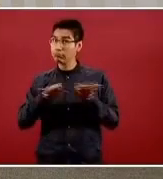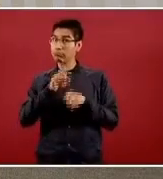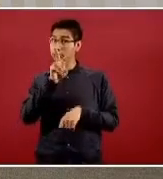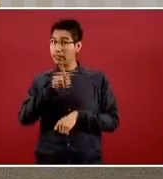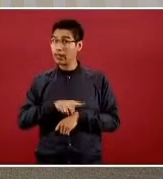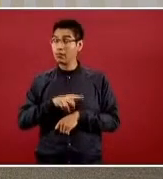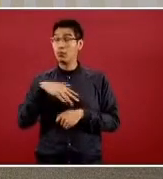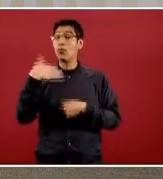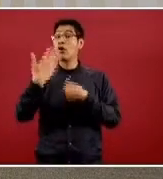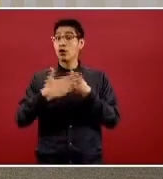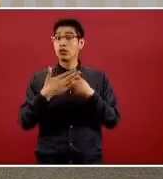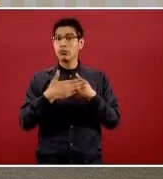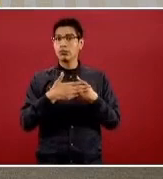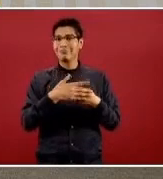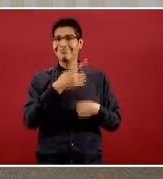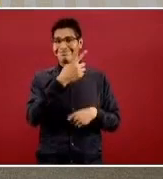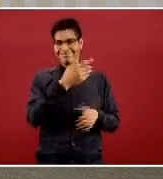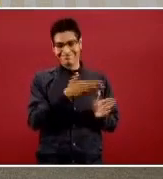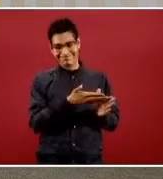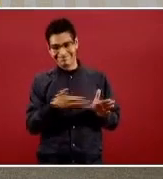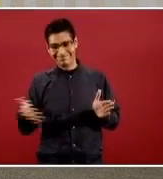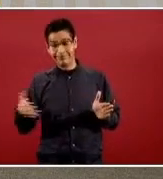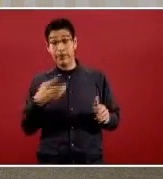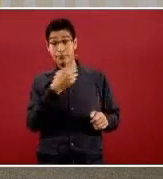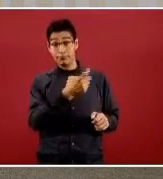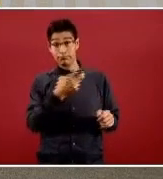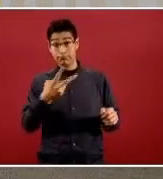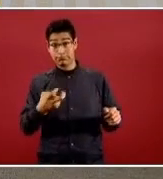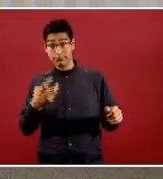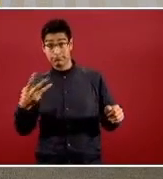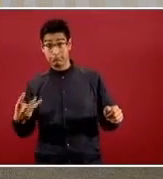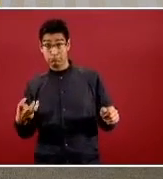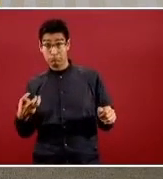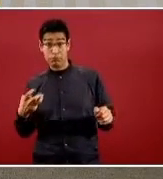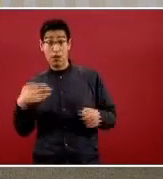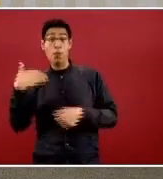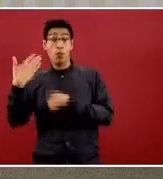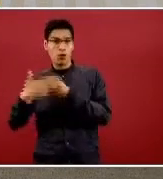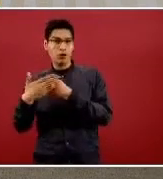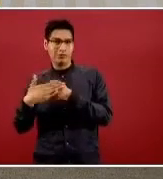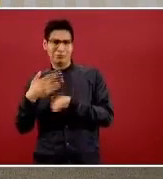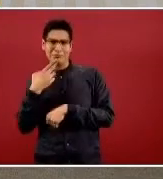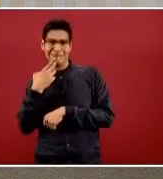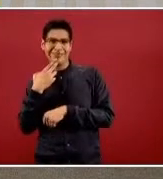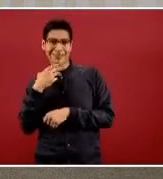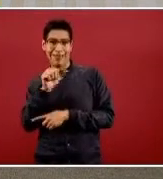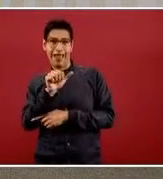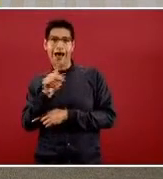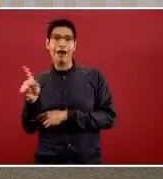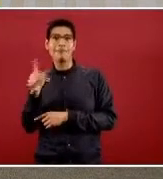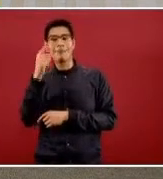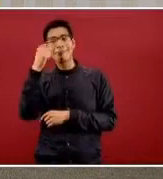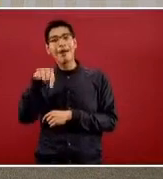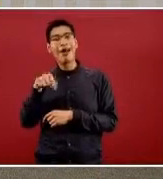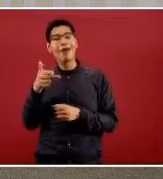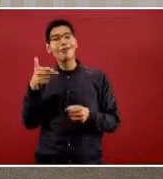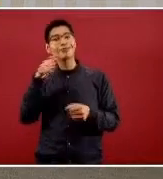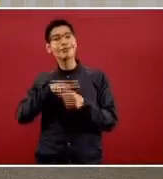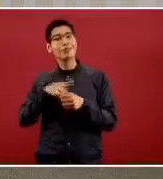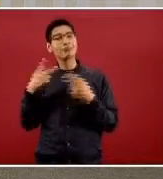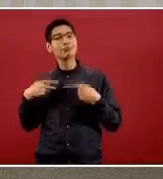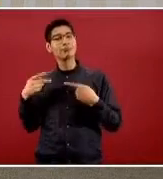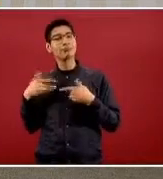fase 3. Como hemos dicho, uno de los retos principales para la fase 3 es que no se saturen los hospitales.